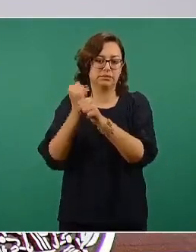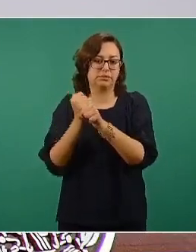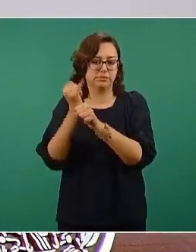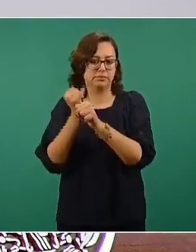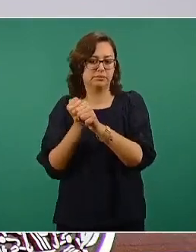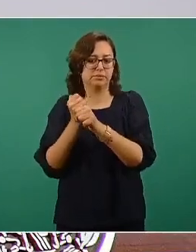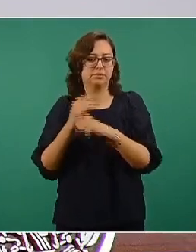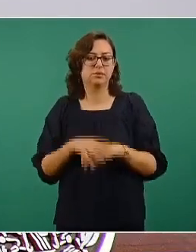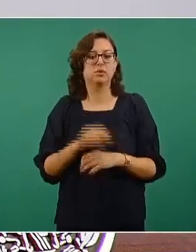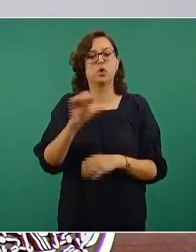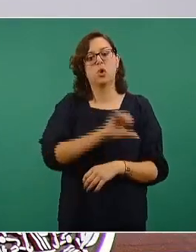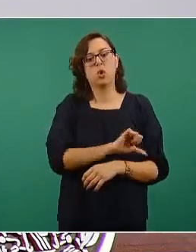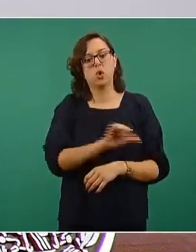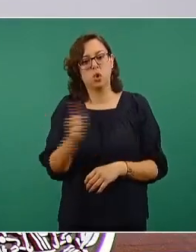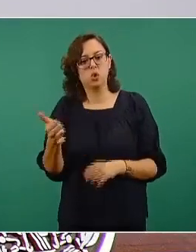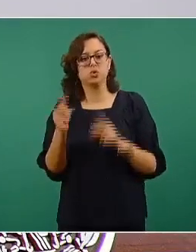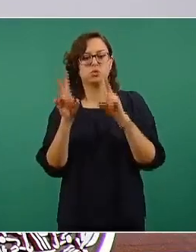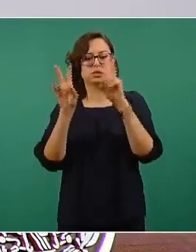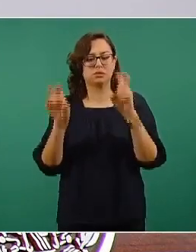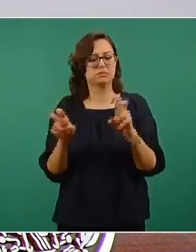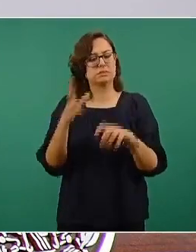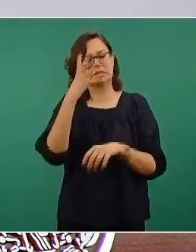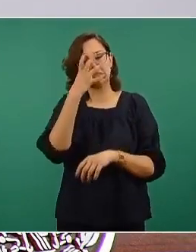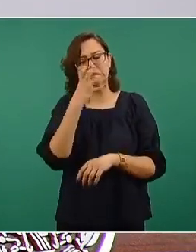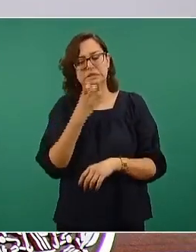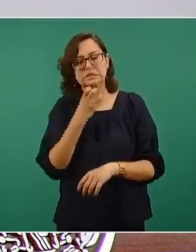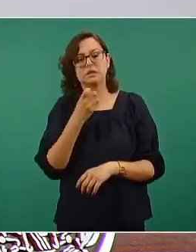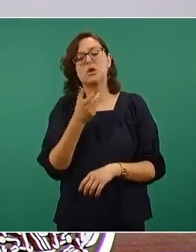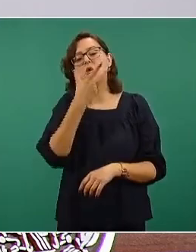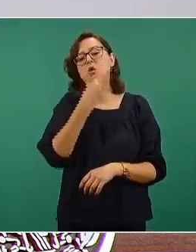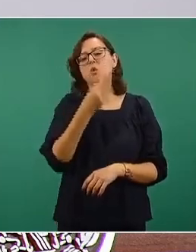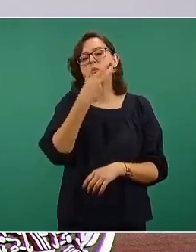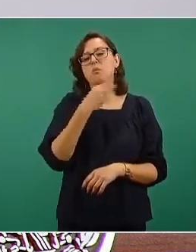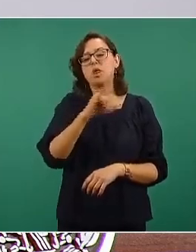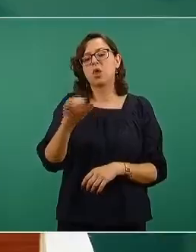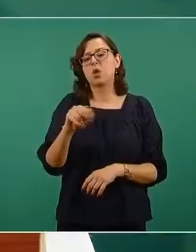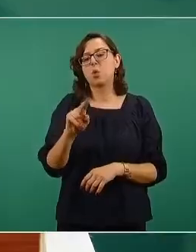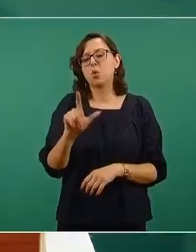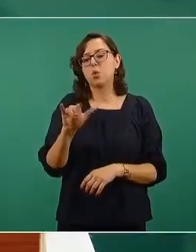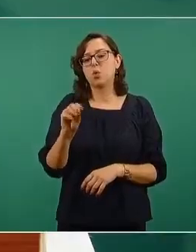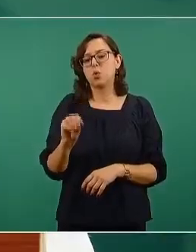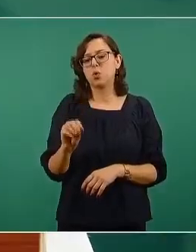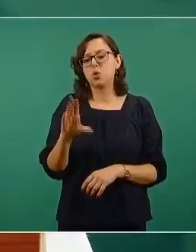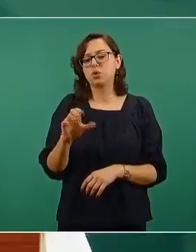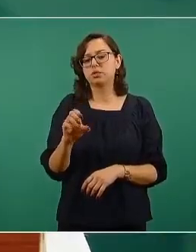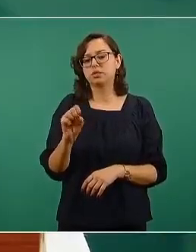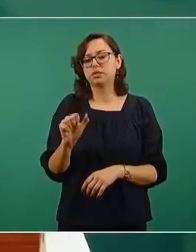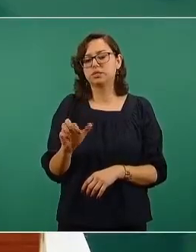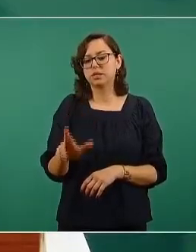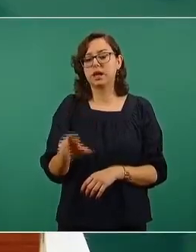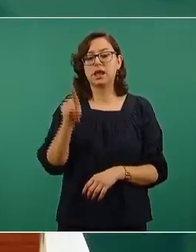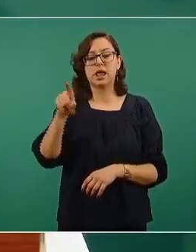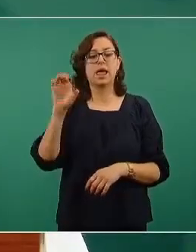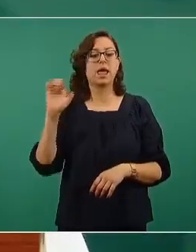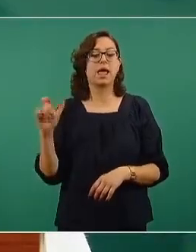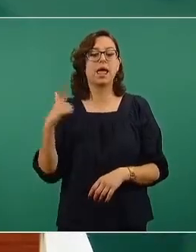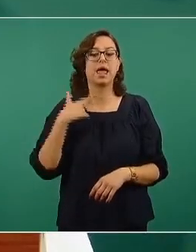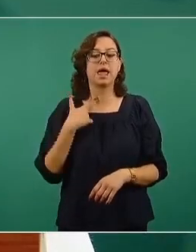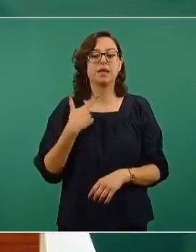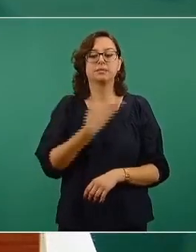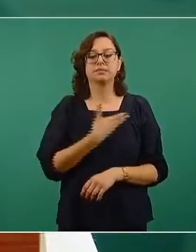caso lamentable es el asesinato de Julio César Galindo, expresidente de Coparmex en San Luis